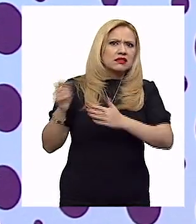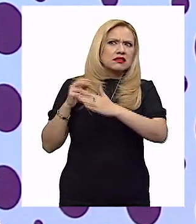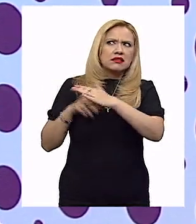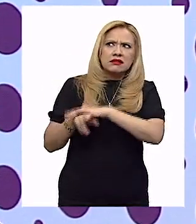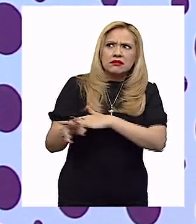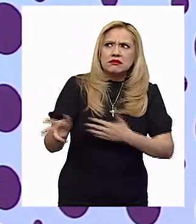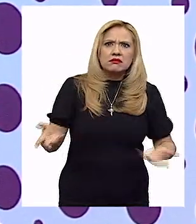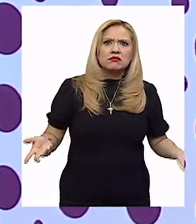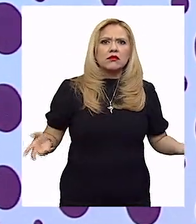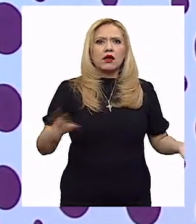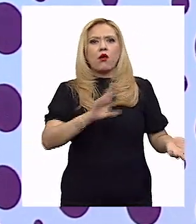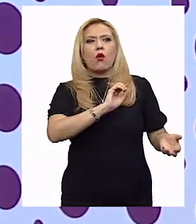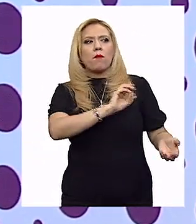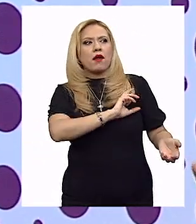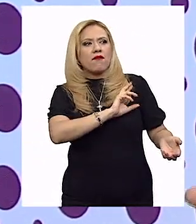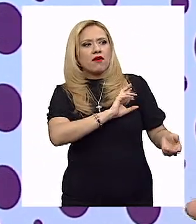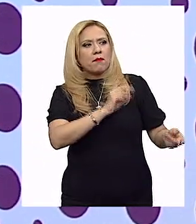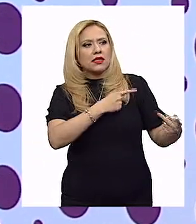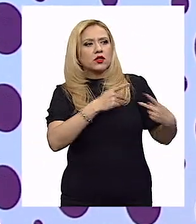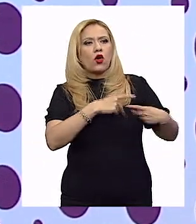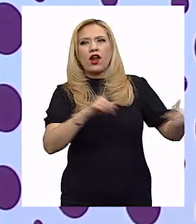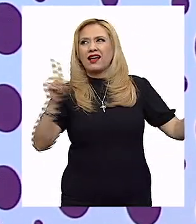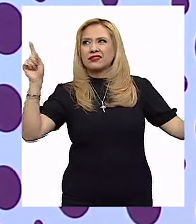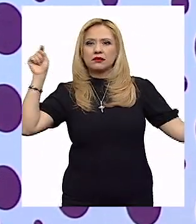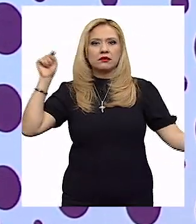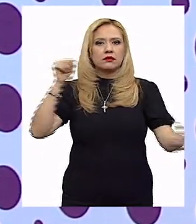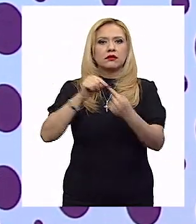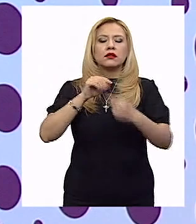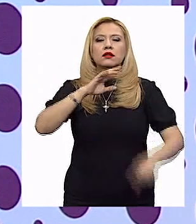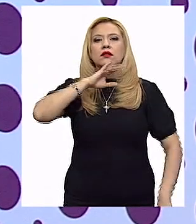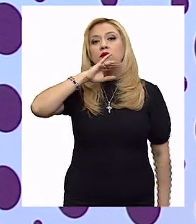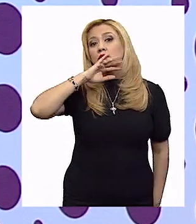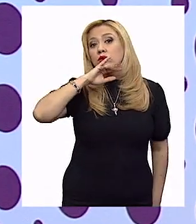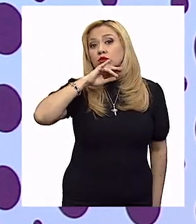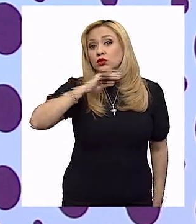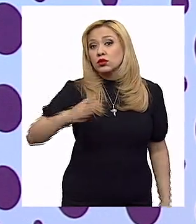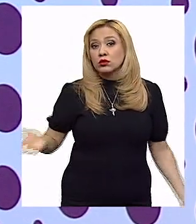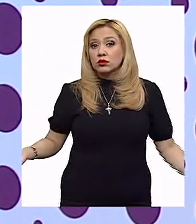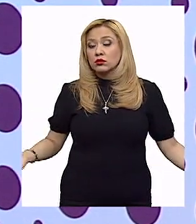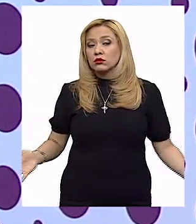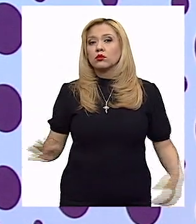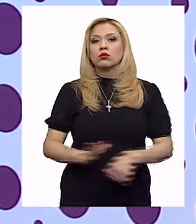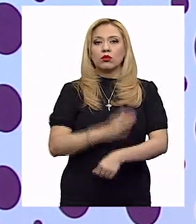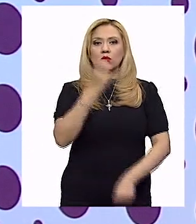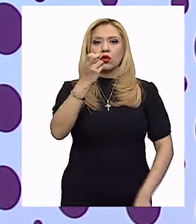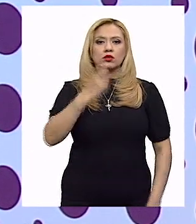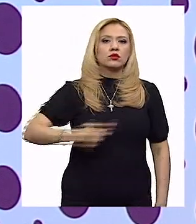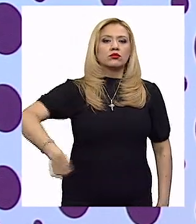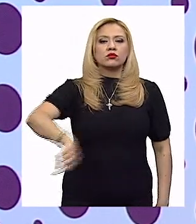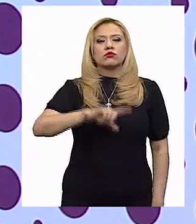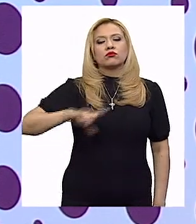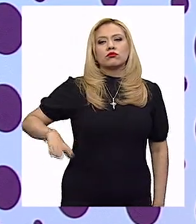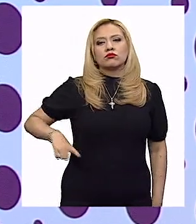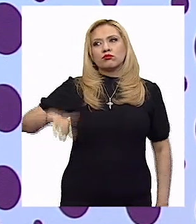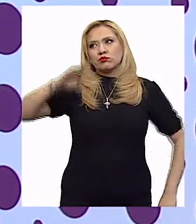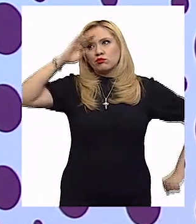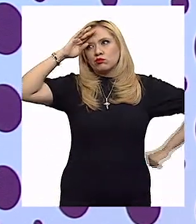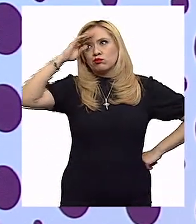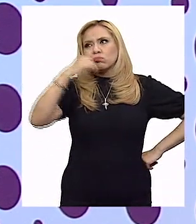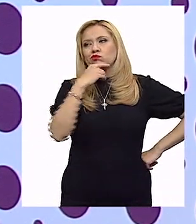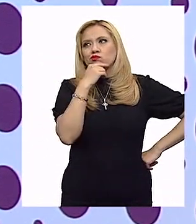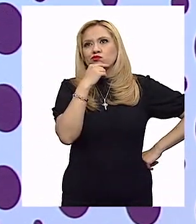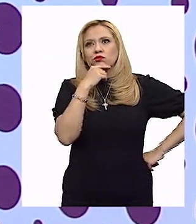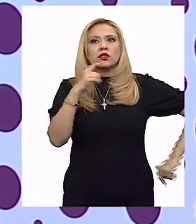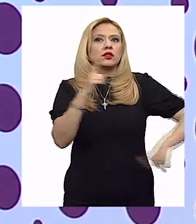con privados y que pudieran considerarse como actos de corrupción. Y por ello, el Estado considera que la libertad